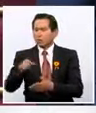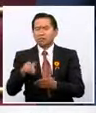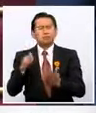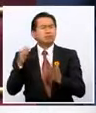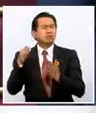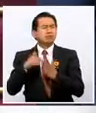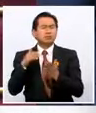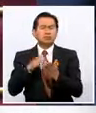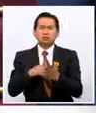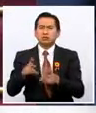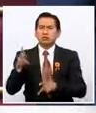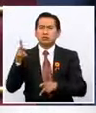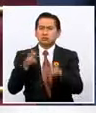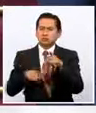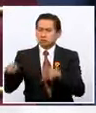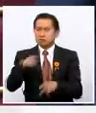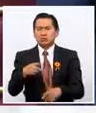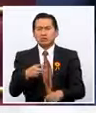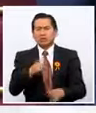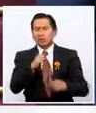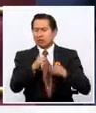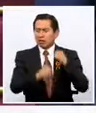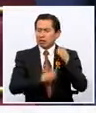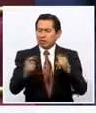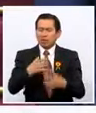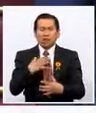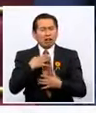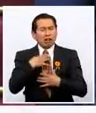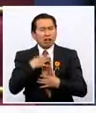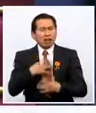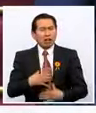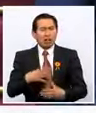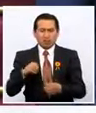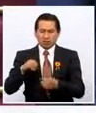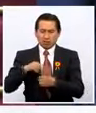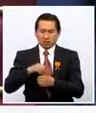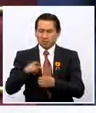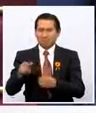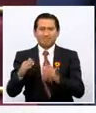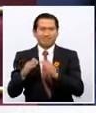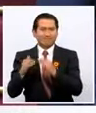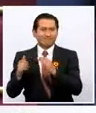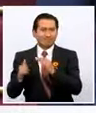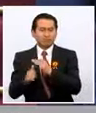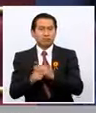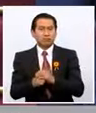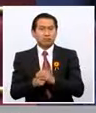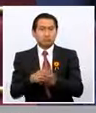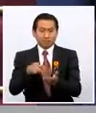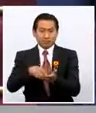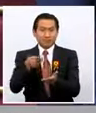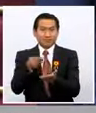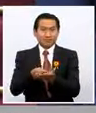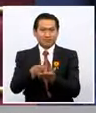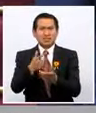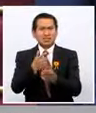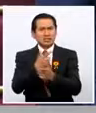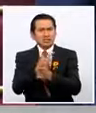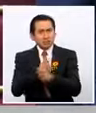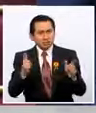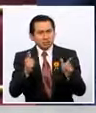de personas que ya sufren hambre por la cuarentena liberen ese dinero